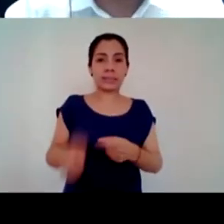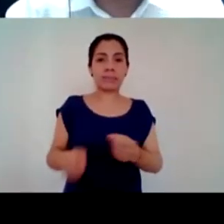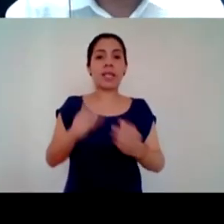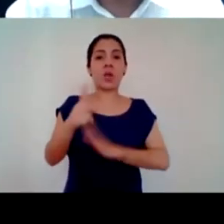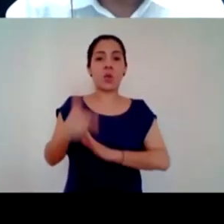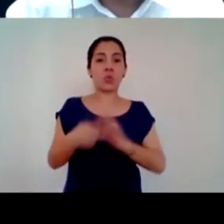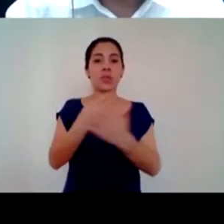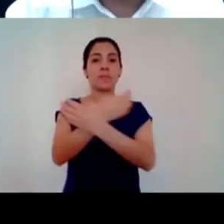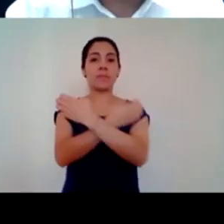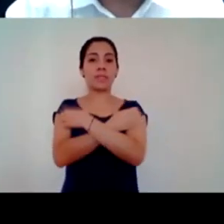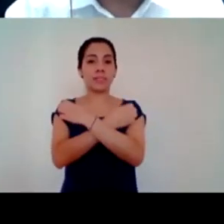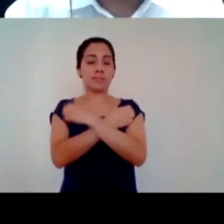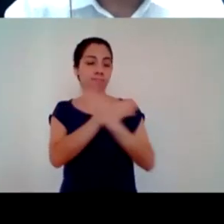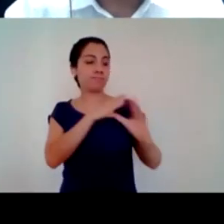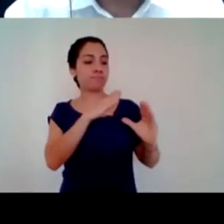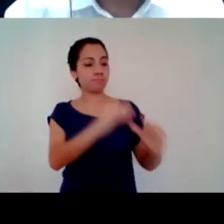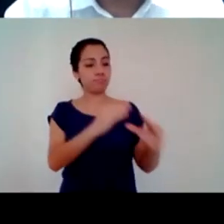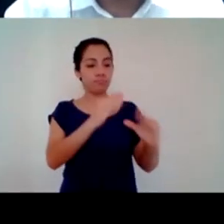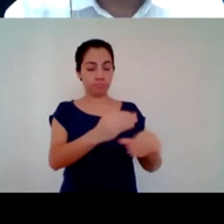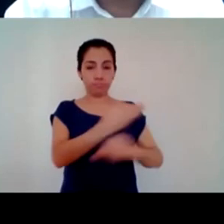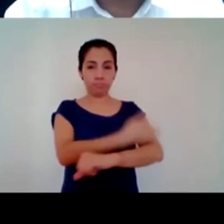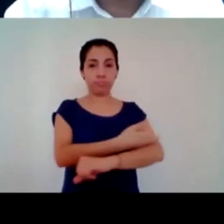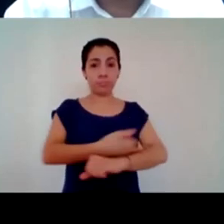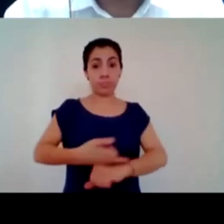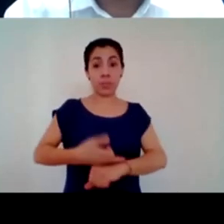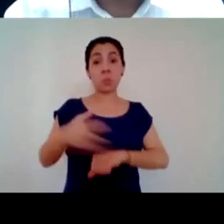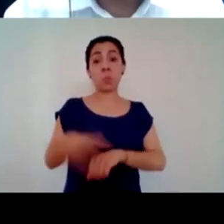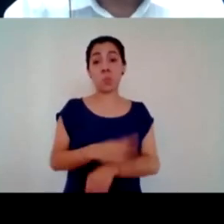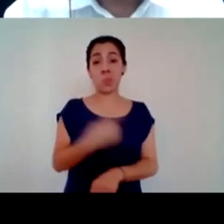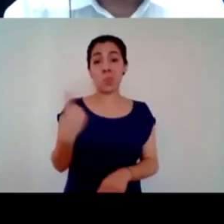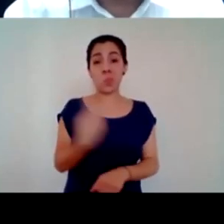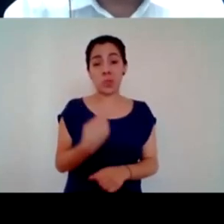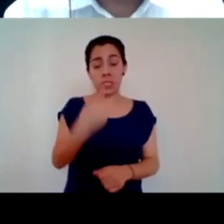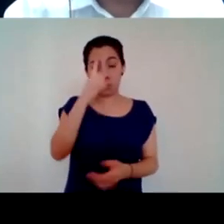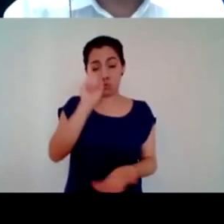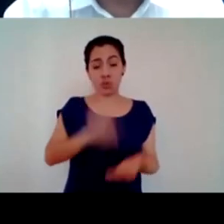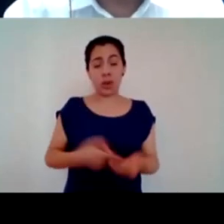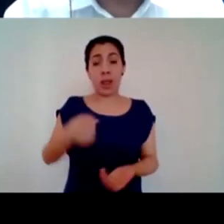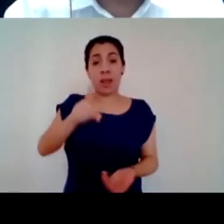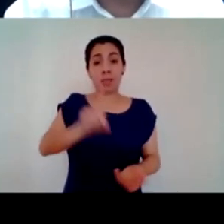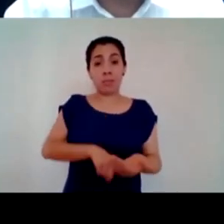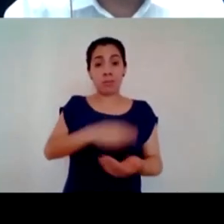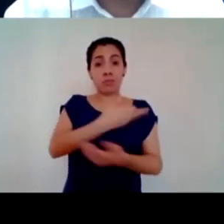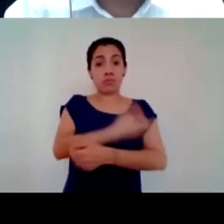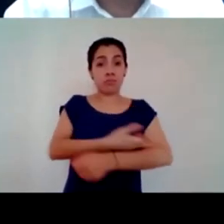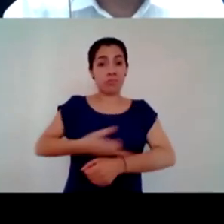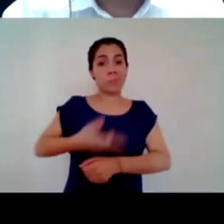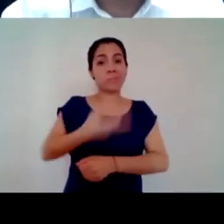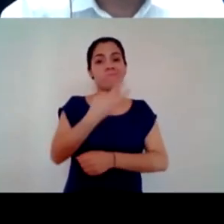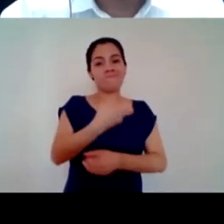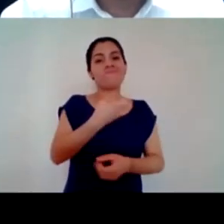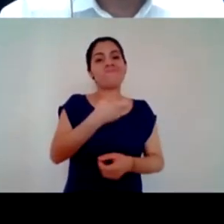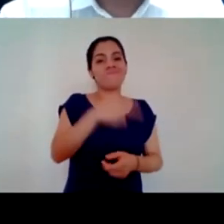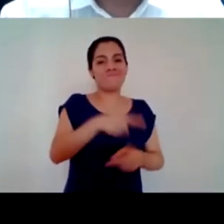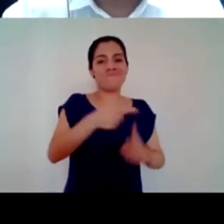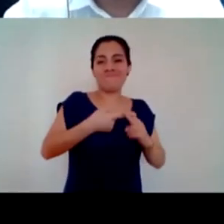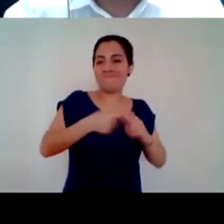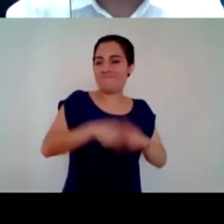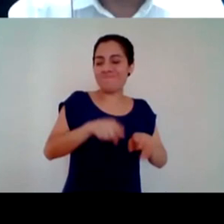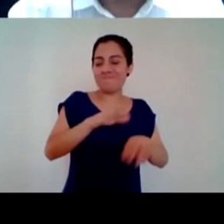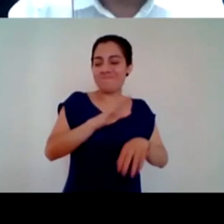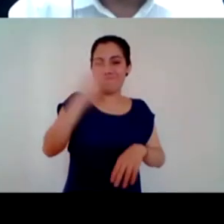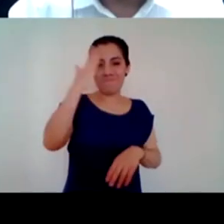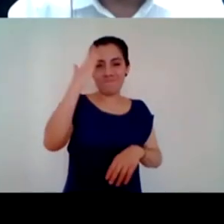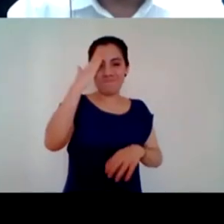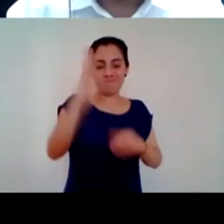la familia. Tenemos el serio problema dentro de la familia y creo que podemos tener todas las acciones del Estado, como las